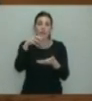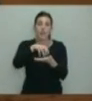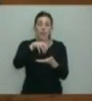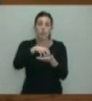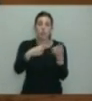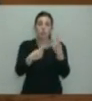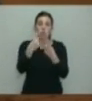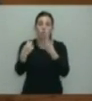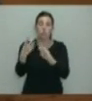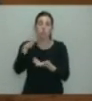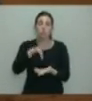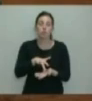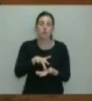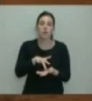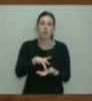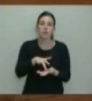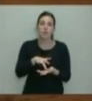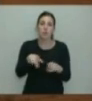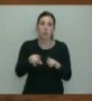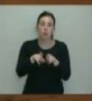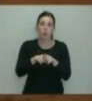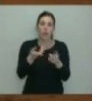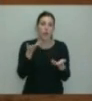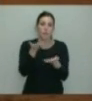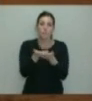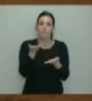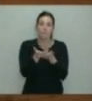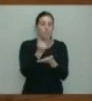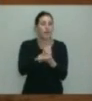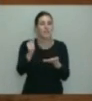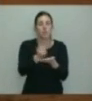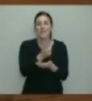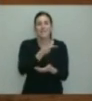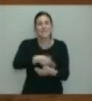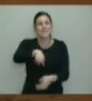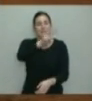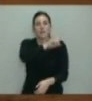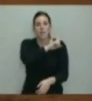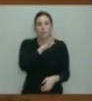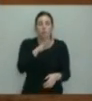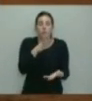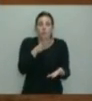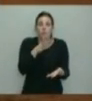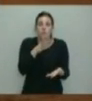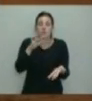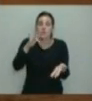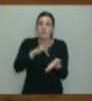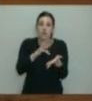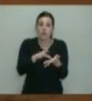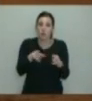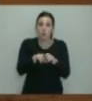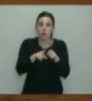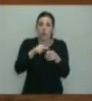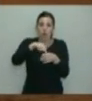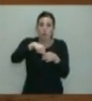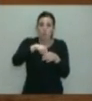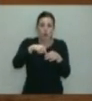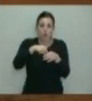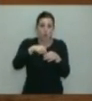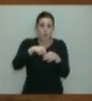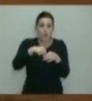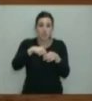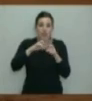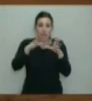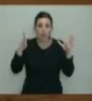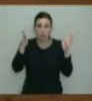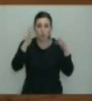centros donde hay un exceso de peticiones de matrícula y, por lo tanto, cómo ordenamos el acceso a esos colegios